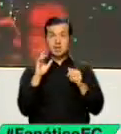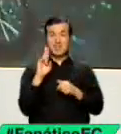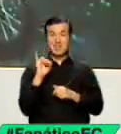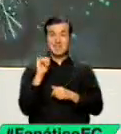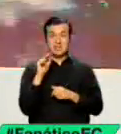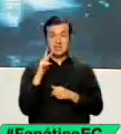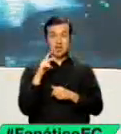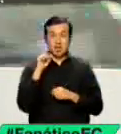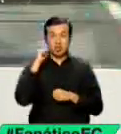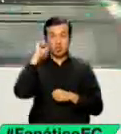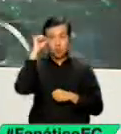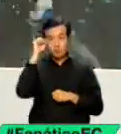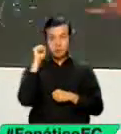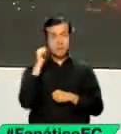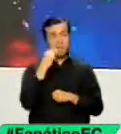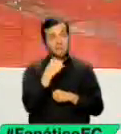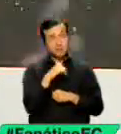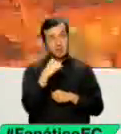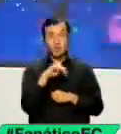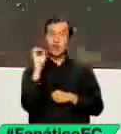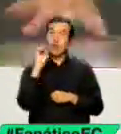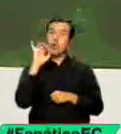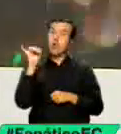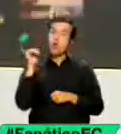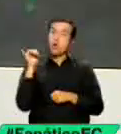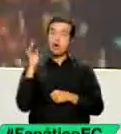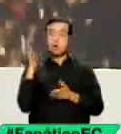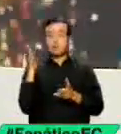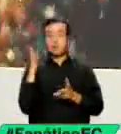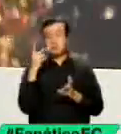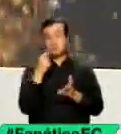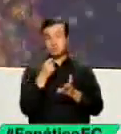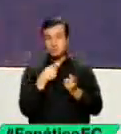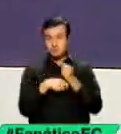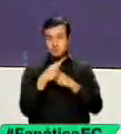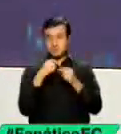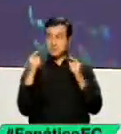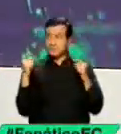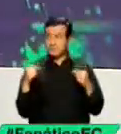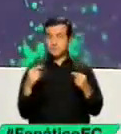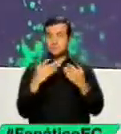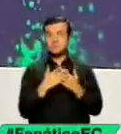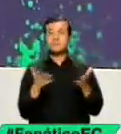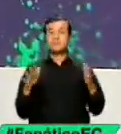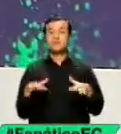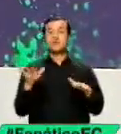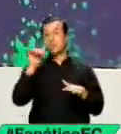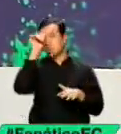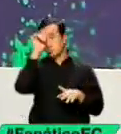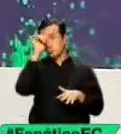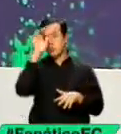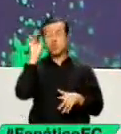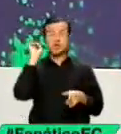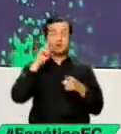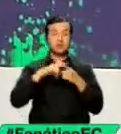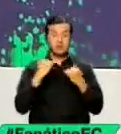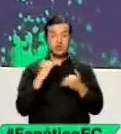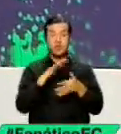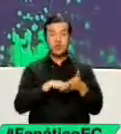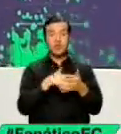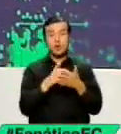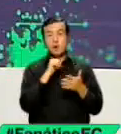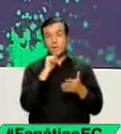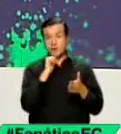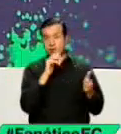la expectativa de que salgan entre miércoles o jueves las entradas para el compromiso que se disputará el domingo. Todavía el horario está